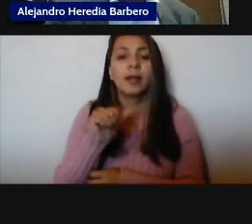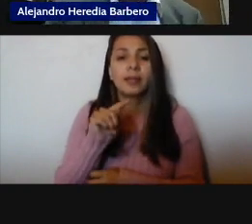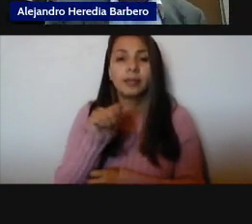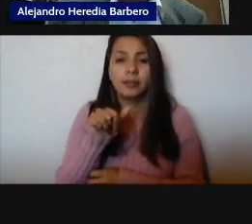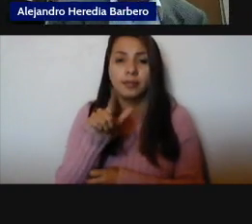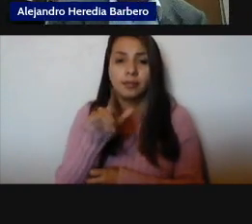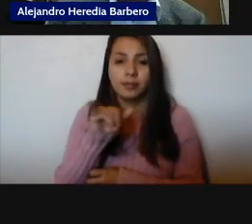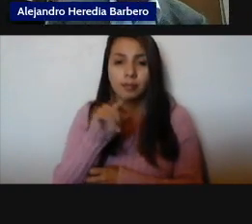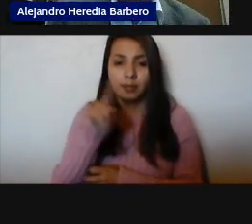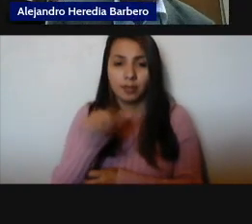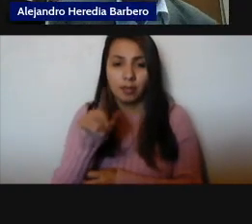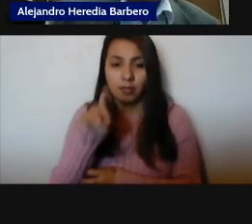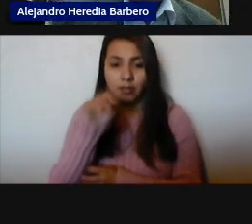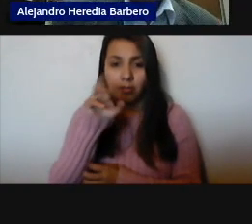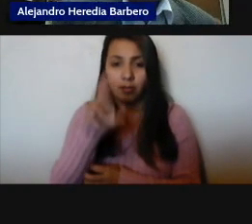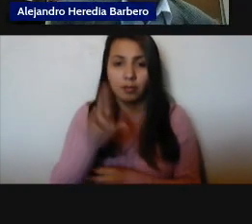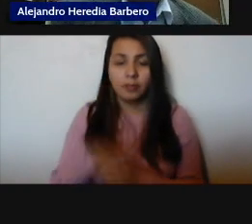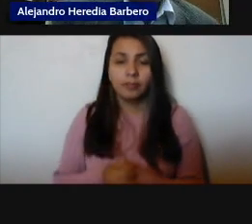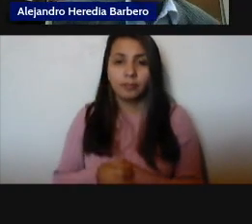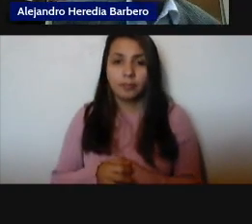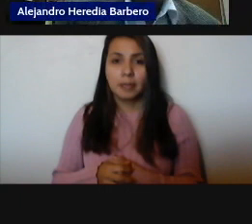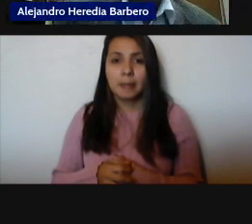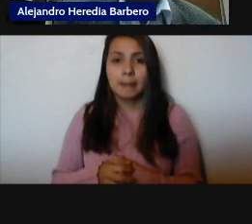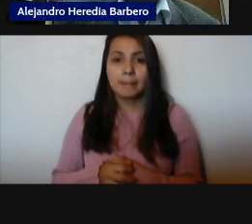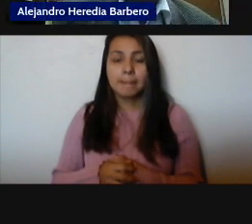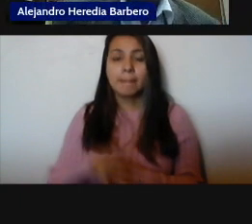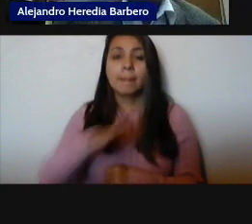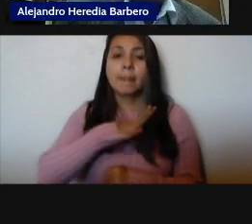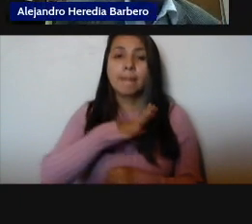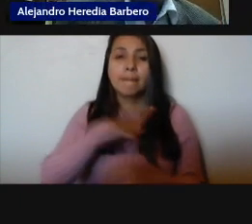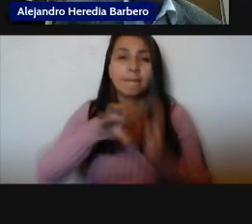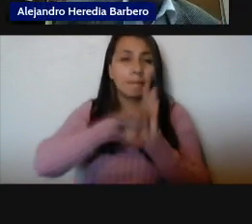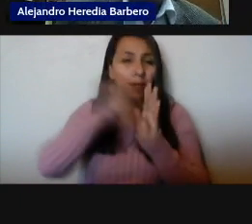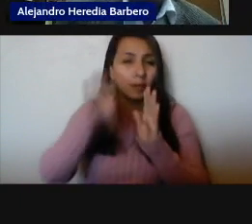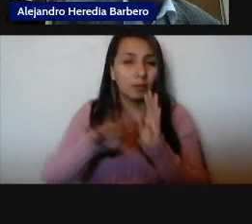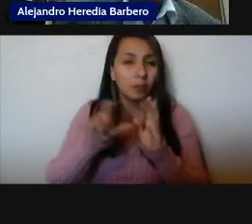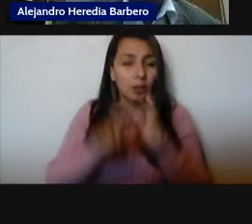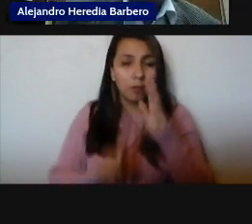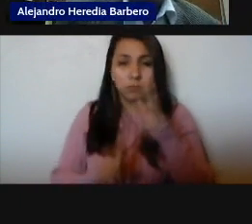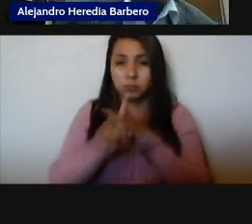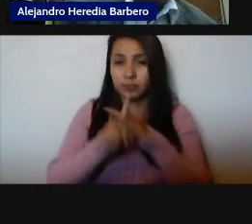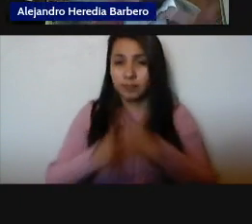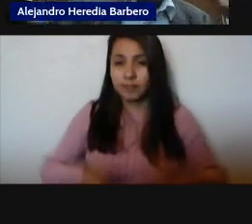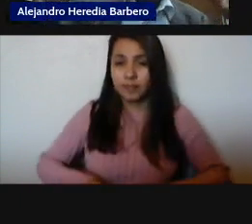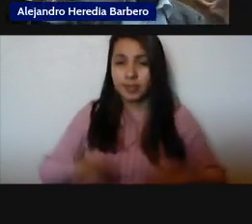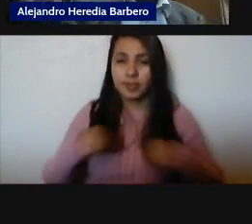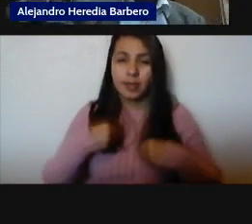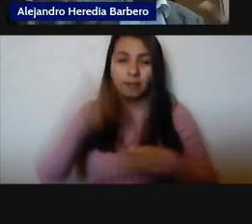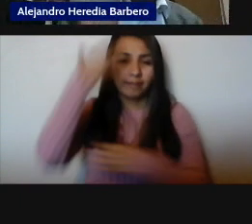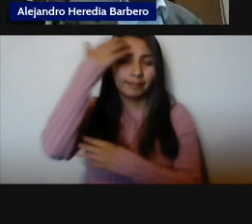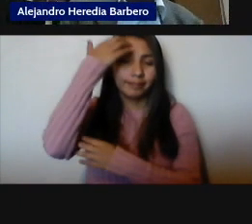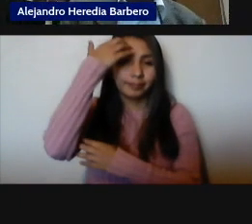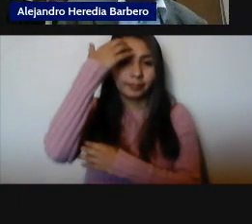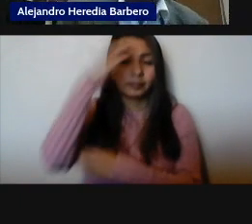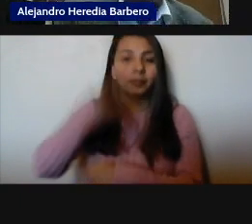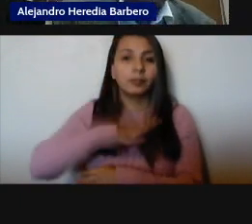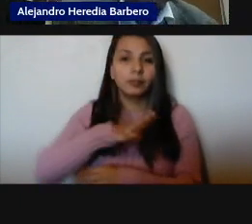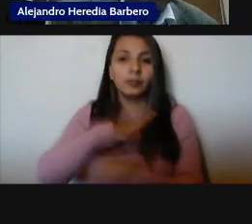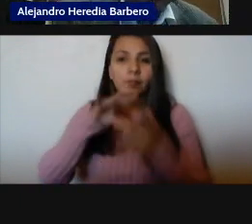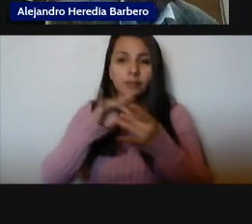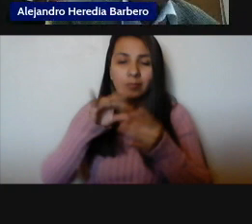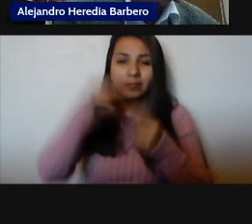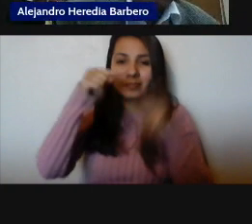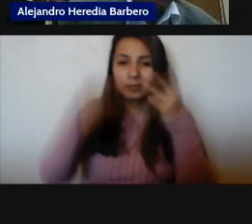Hay algunos datos curiosos, por ejemplo, que en este momento en que se forma la vida, la conocemos por los datos que hay